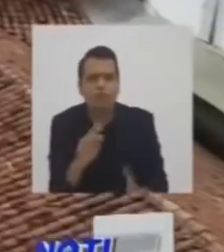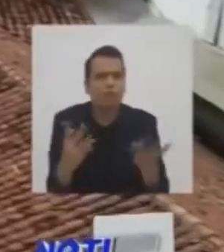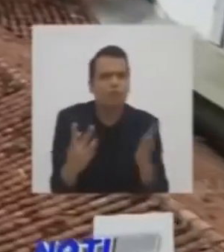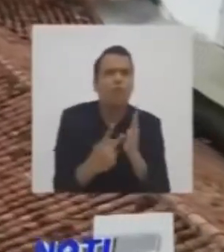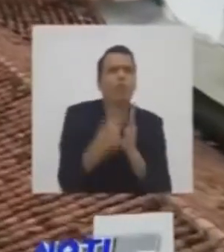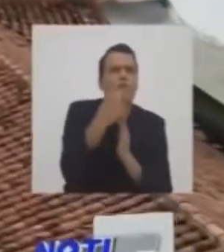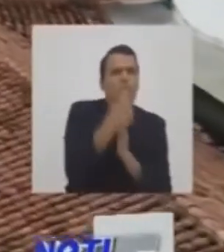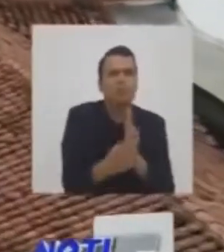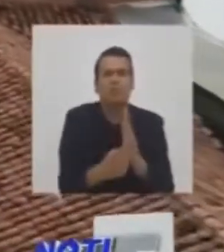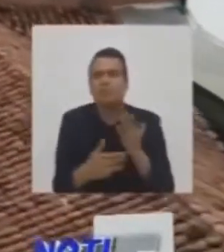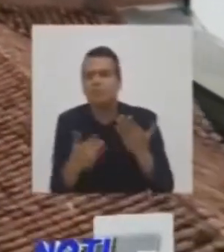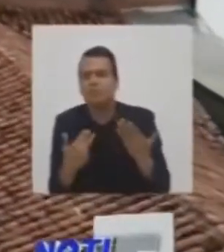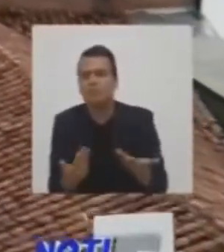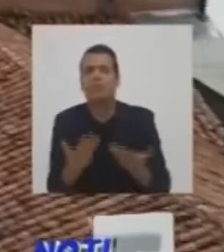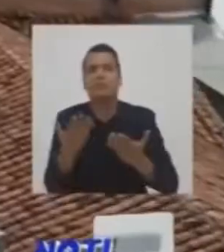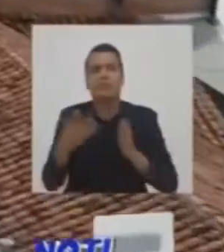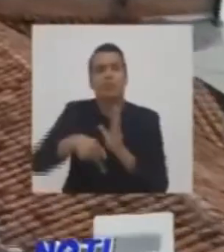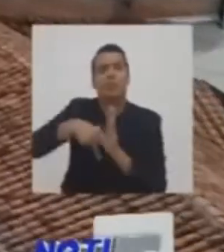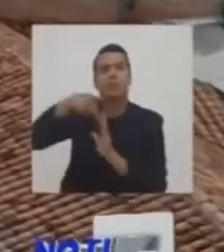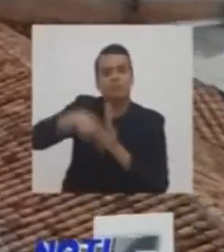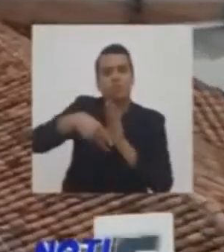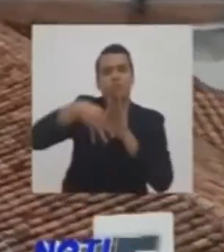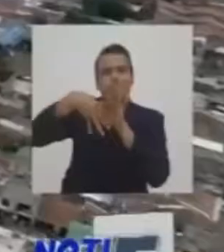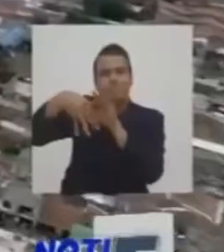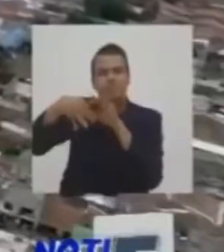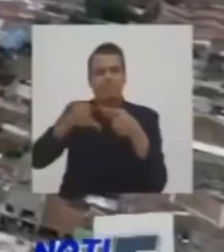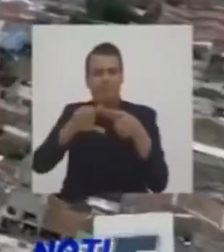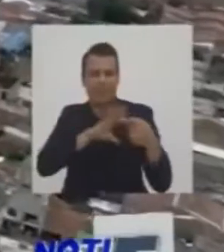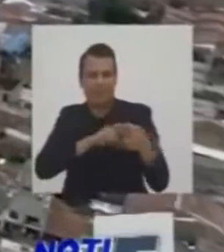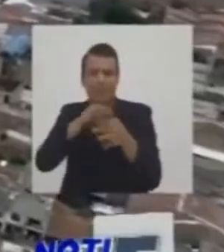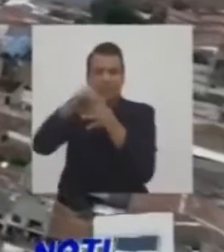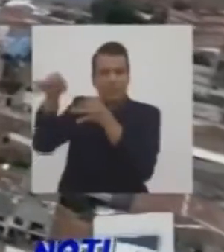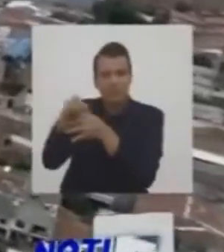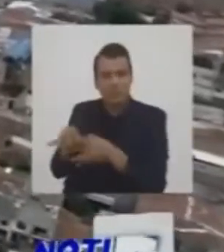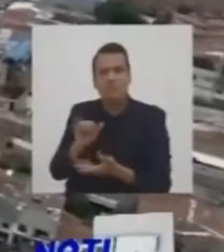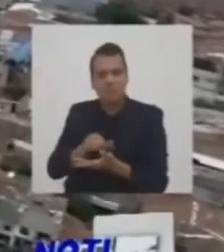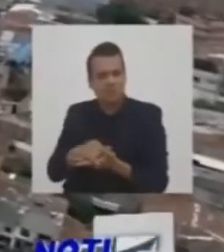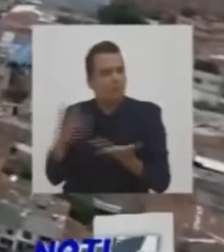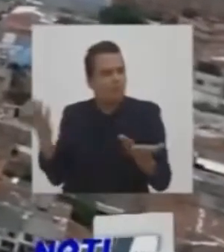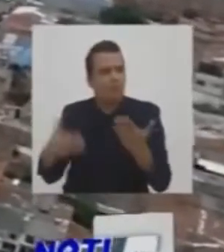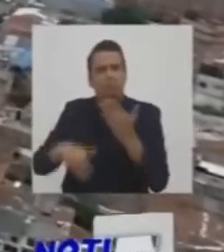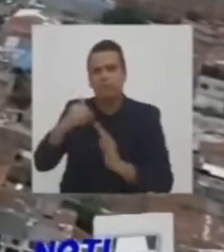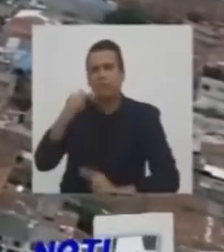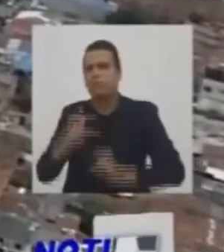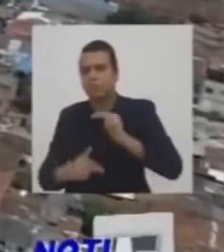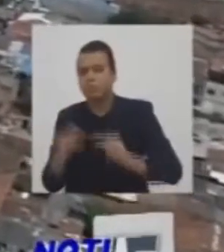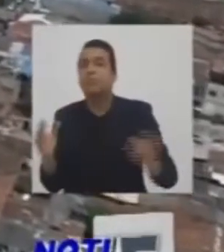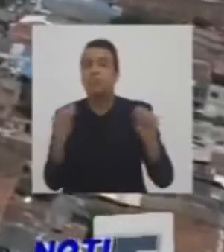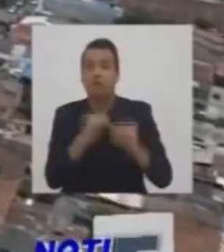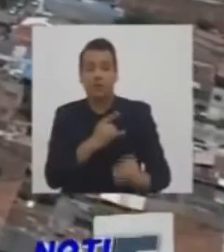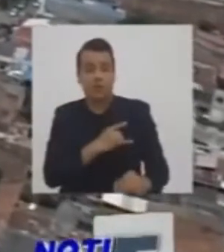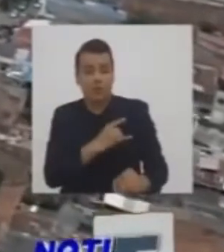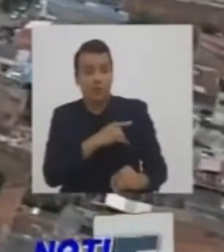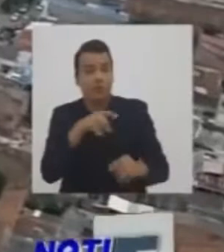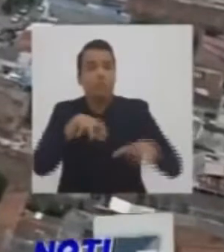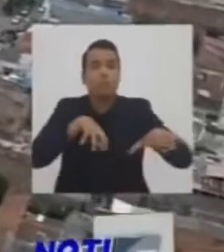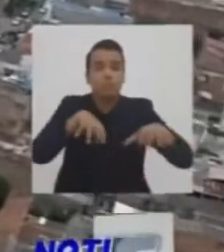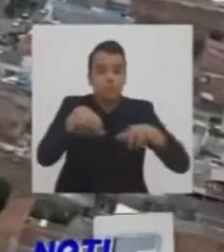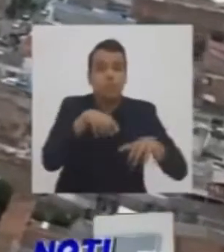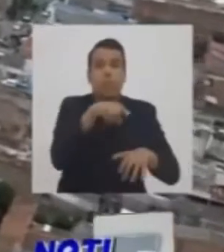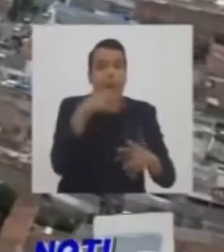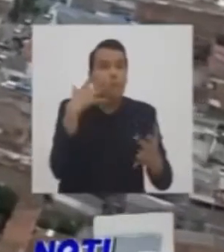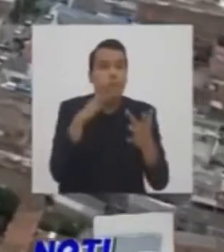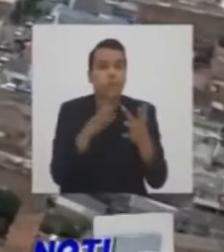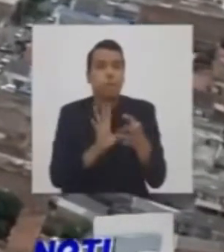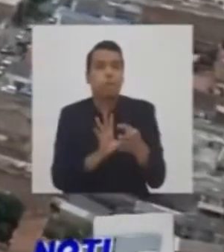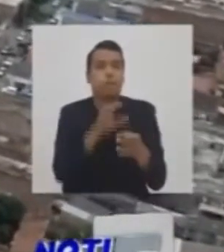de la comunidad con proyectos estratégicos como la continuación del tren de cercanías y construcción de infraestructura educativa superior con